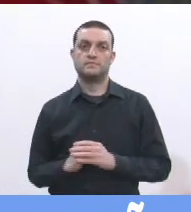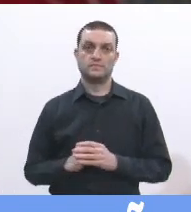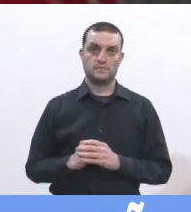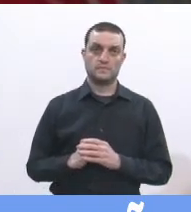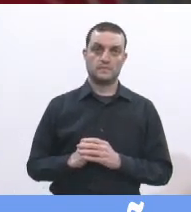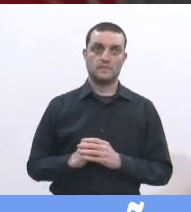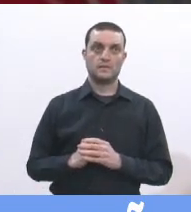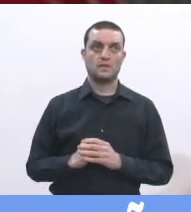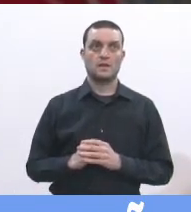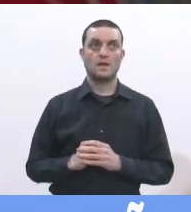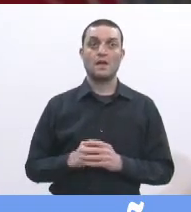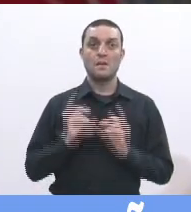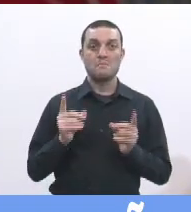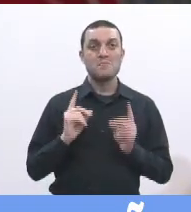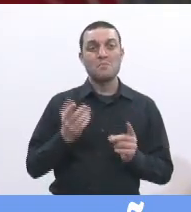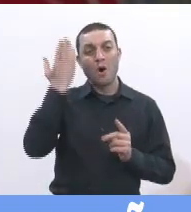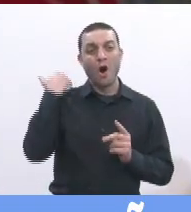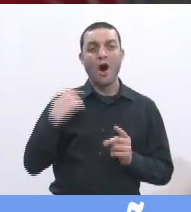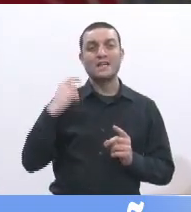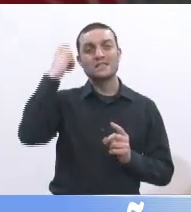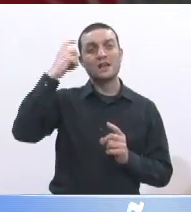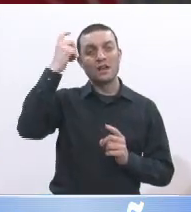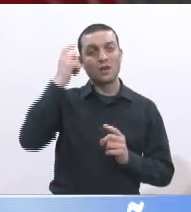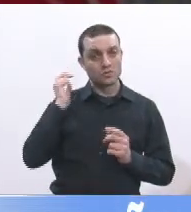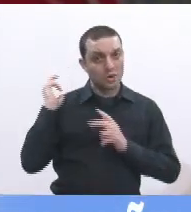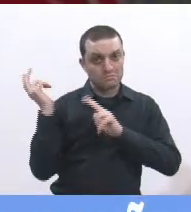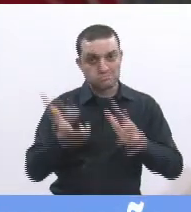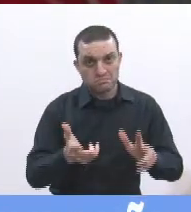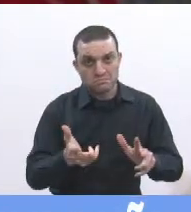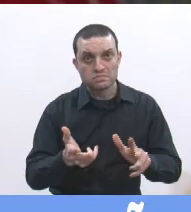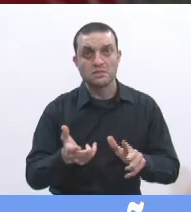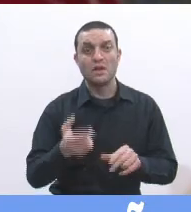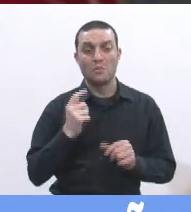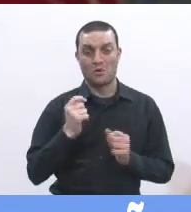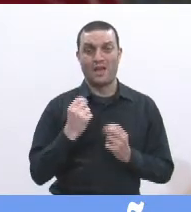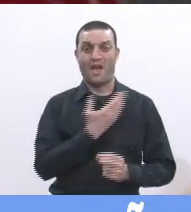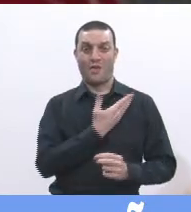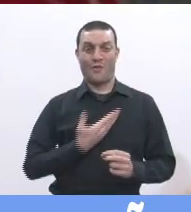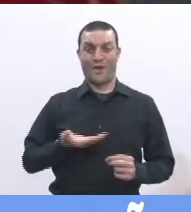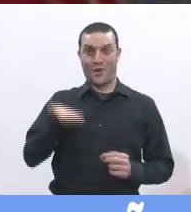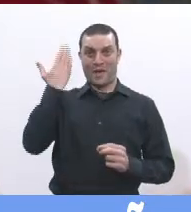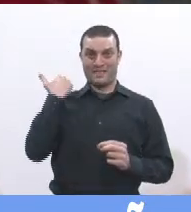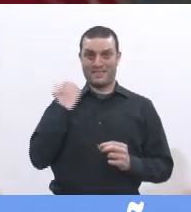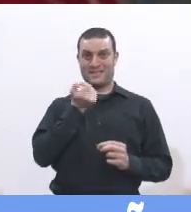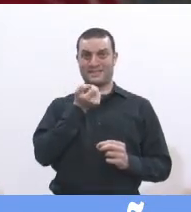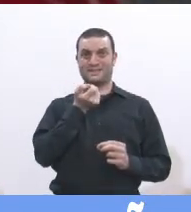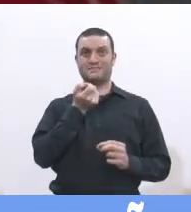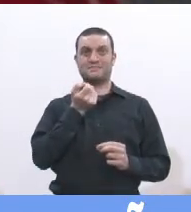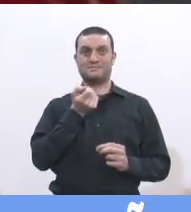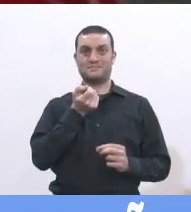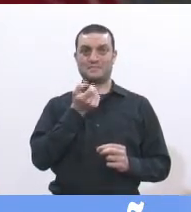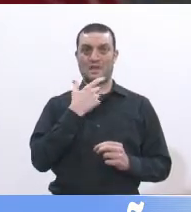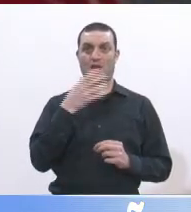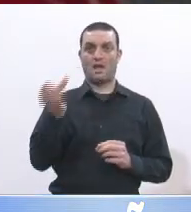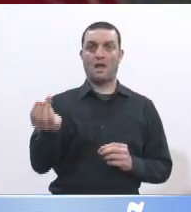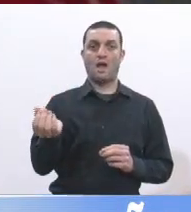la cantidad de fondos en que el gobierno anterior se había quedado, fondos que eran de la provincia.